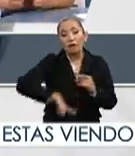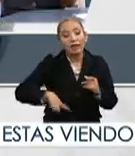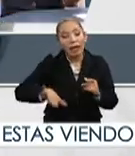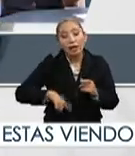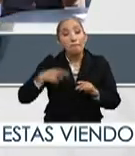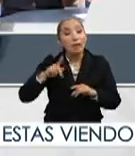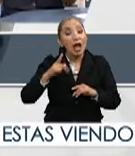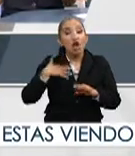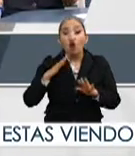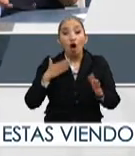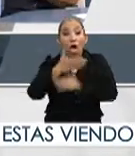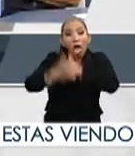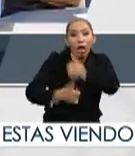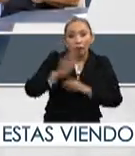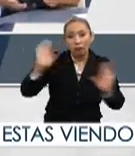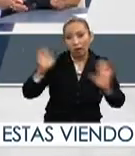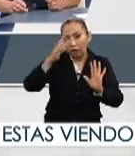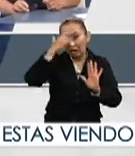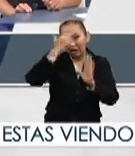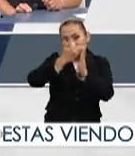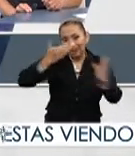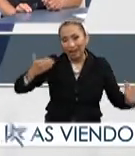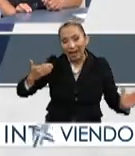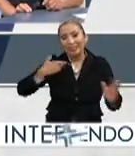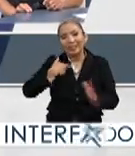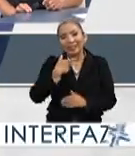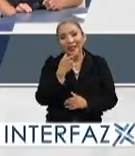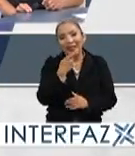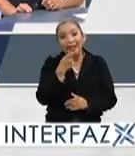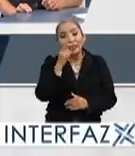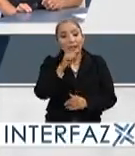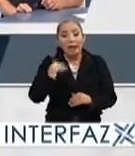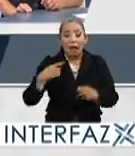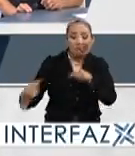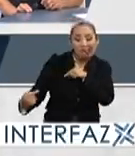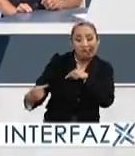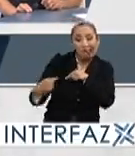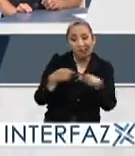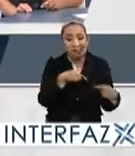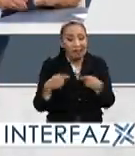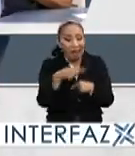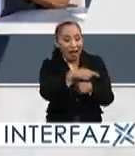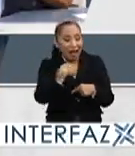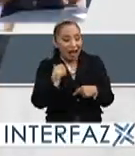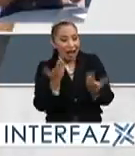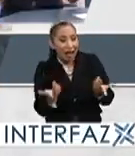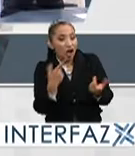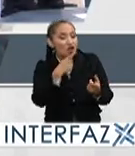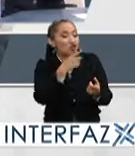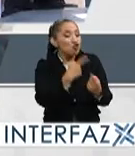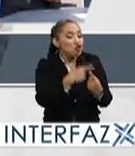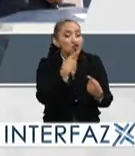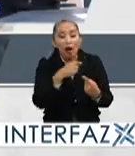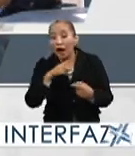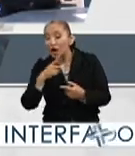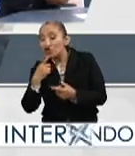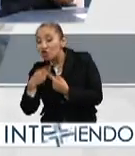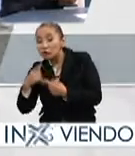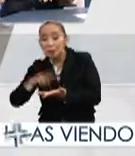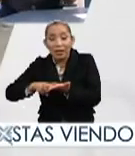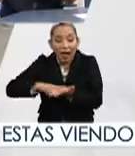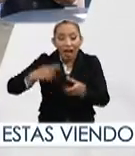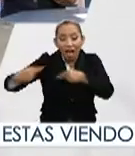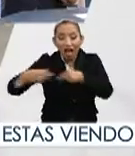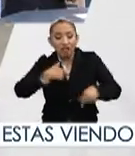públicos, pero no competir con ellos, ¿no? Ustedes se acordarán cuando se hablaba, ¿no? Que se está peleando el enfermo, la Cruz Verde y la Cruz Roja, a ver quién me lo llevo, yo lo